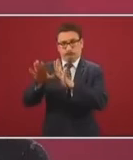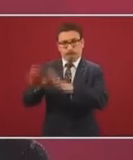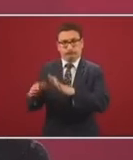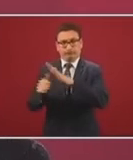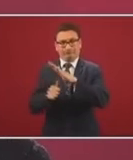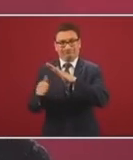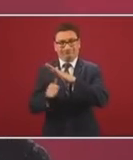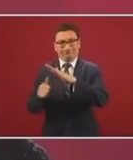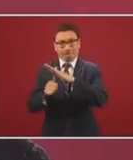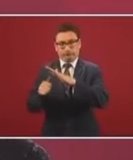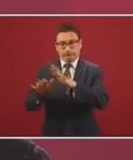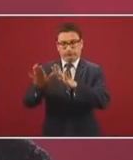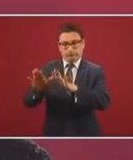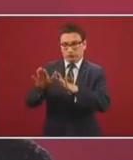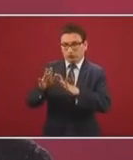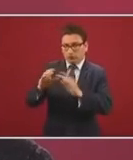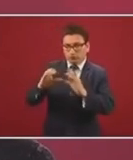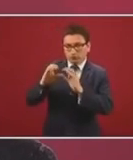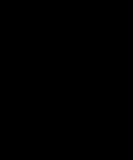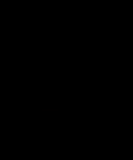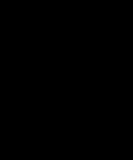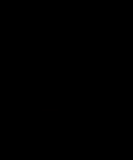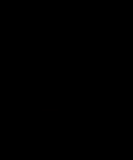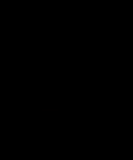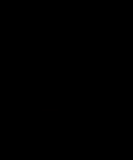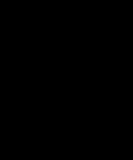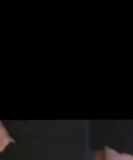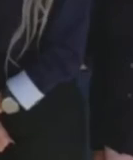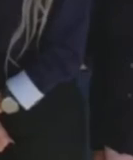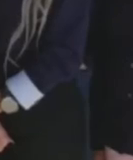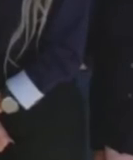estaba en mayor estabilidad.